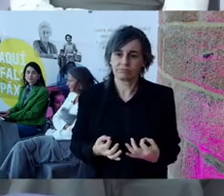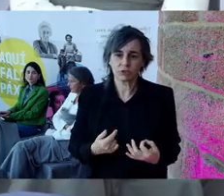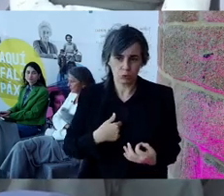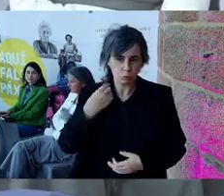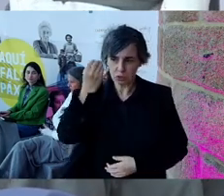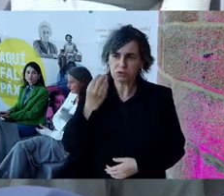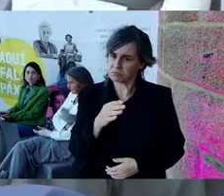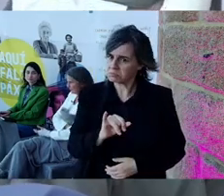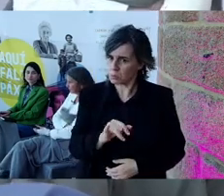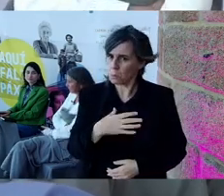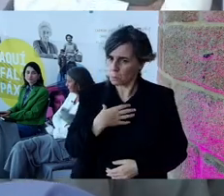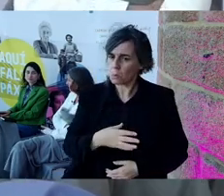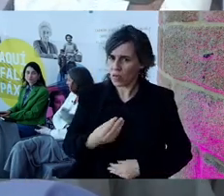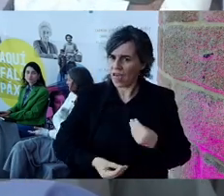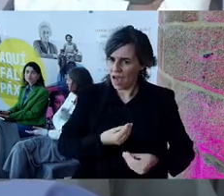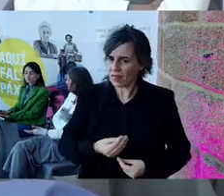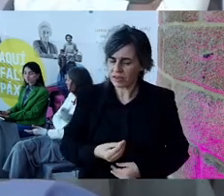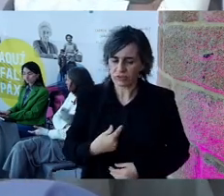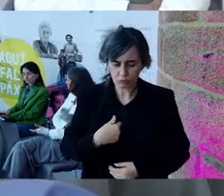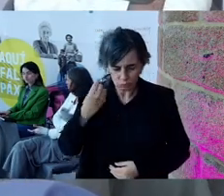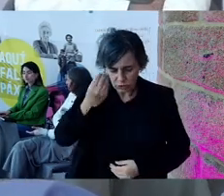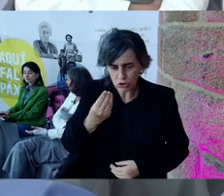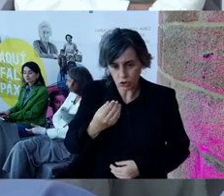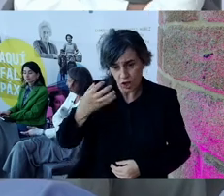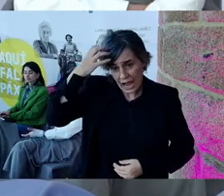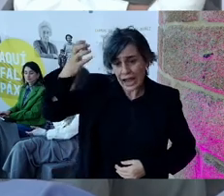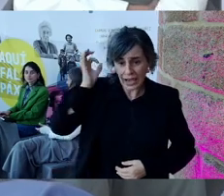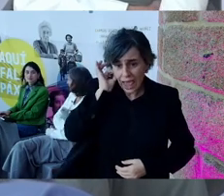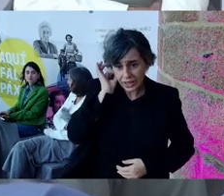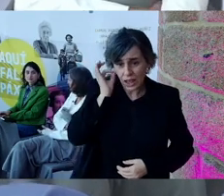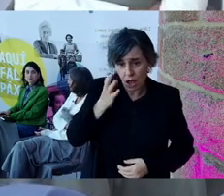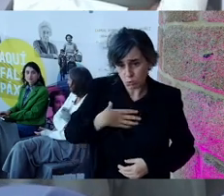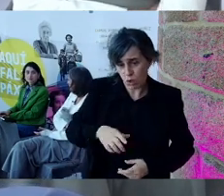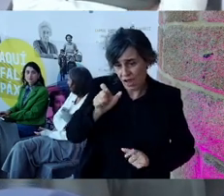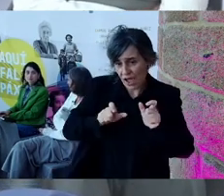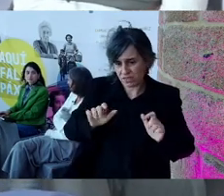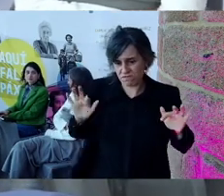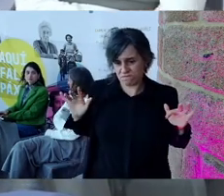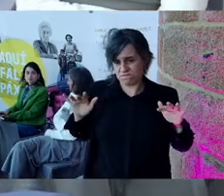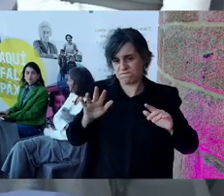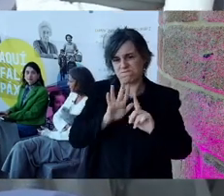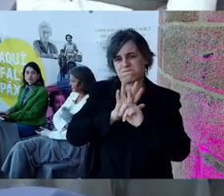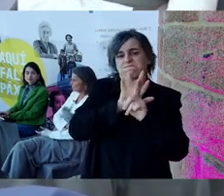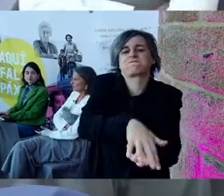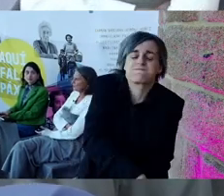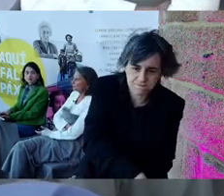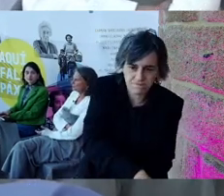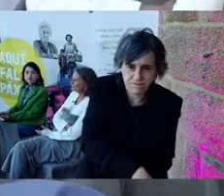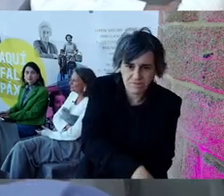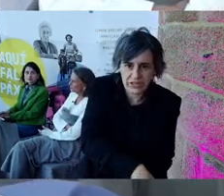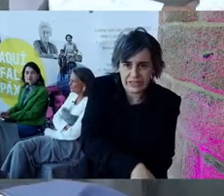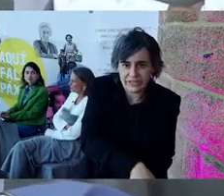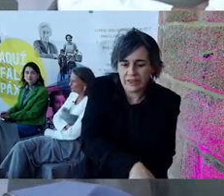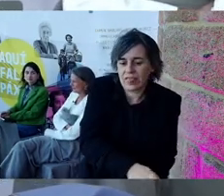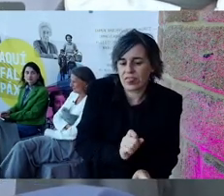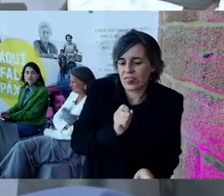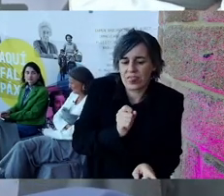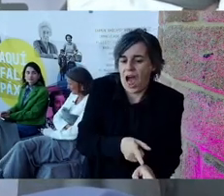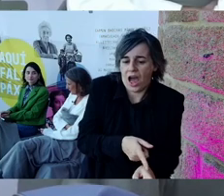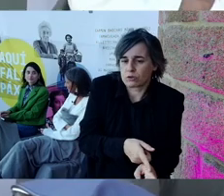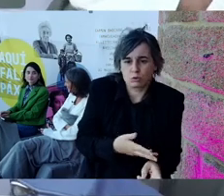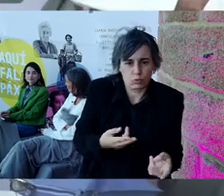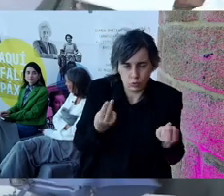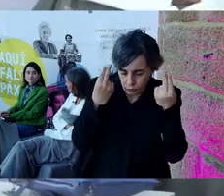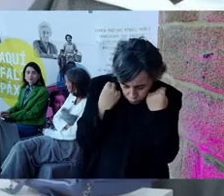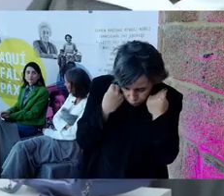efectivamente yo creo que es muy verosímil que la reina fuera ultrajada por la multitud y que la dejaran en el fango, en una revuelta de esas. Estamos